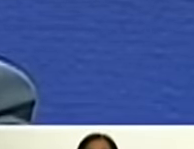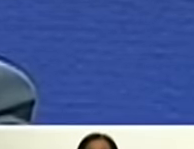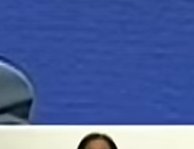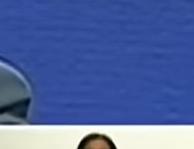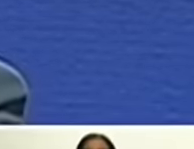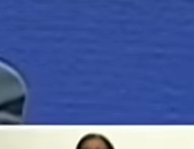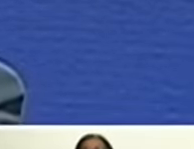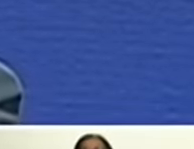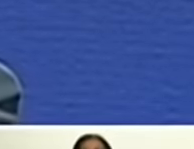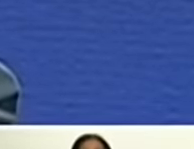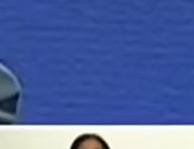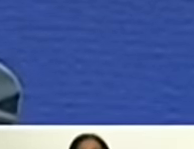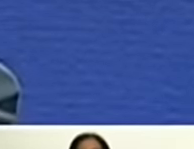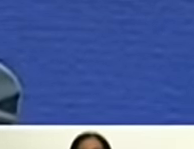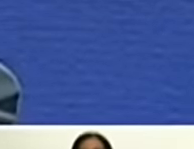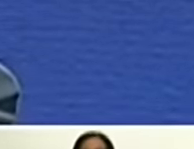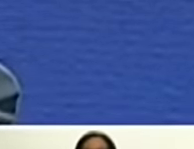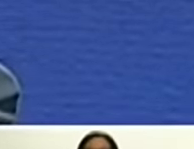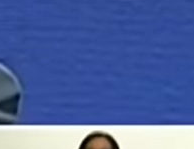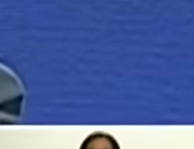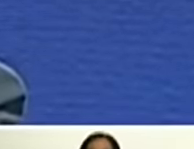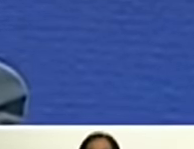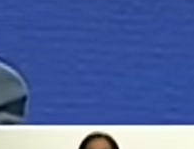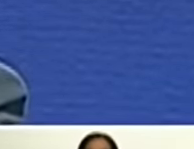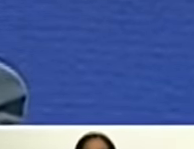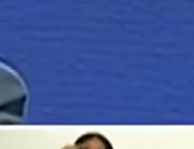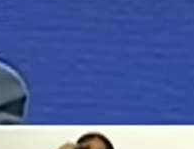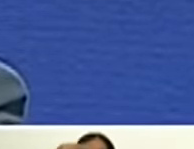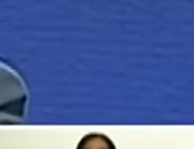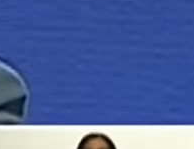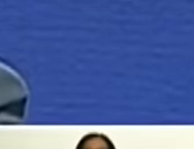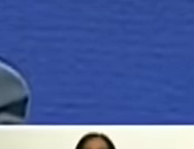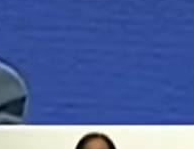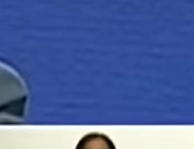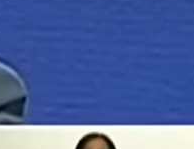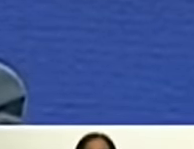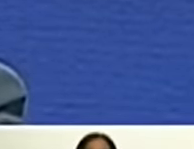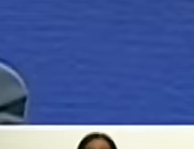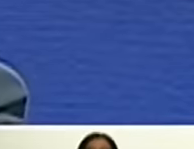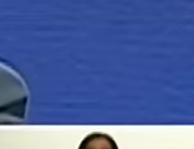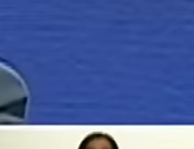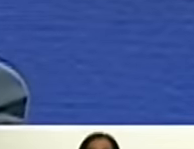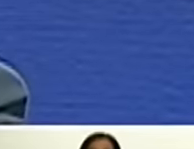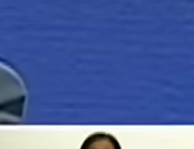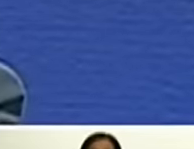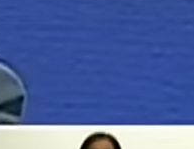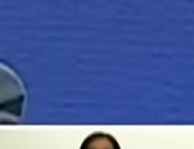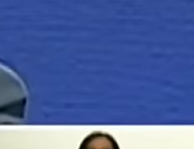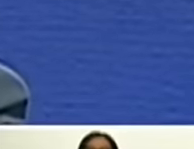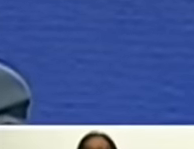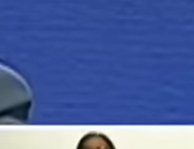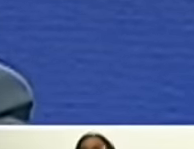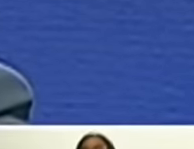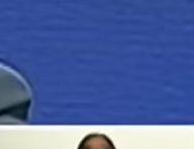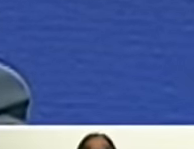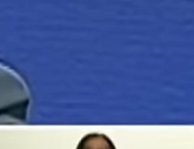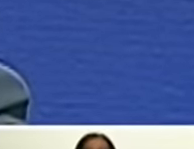de ir a caballo con los ejércitos libertadores de Venezuela, de la Gran Colombia,